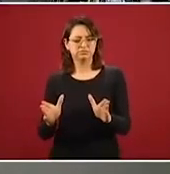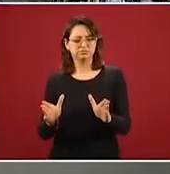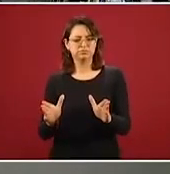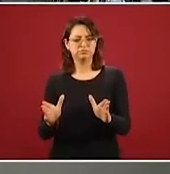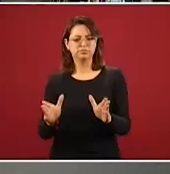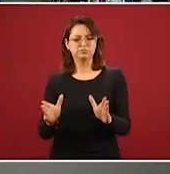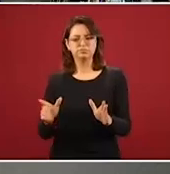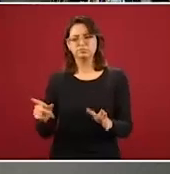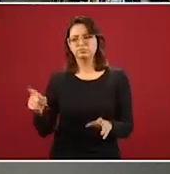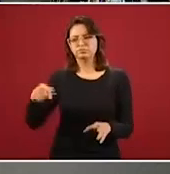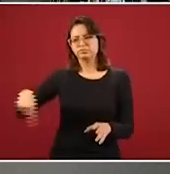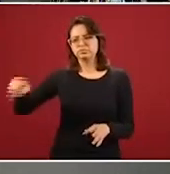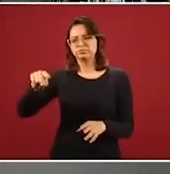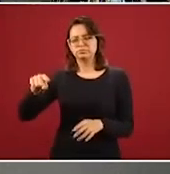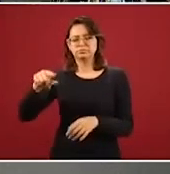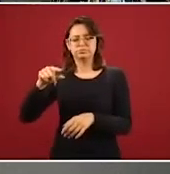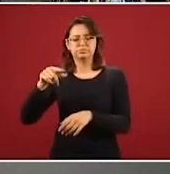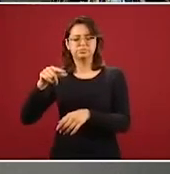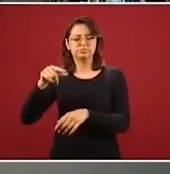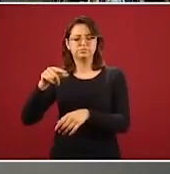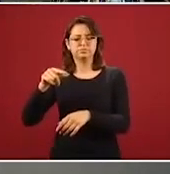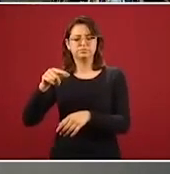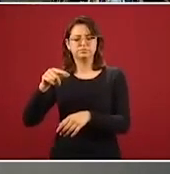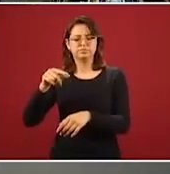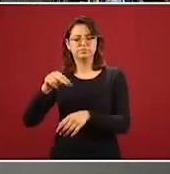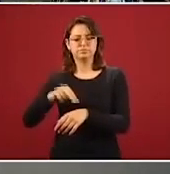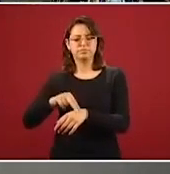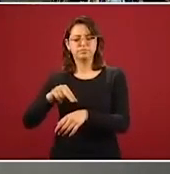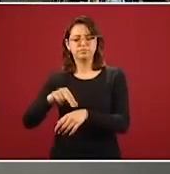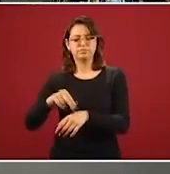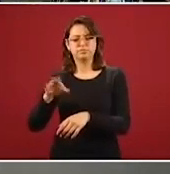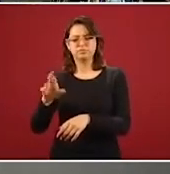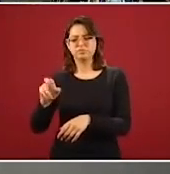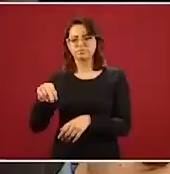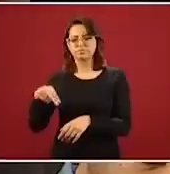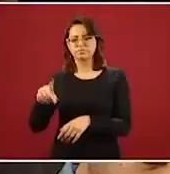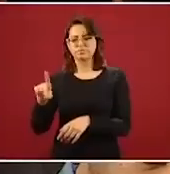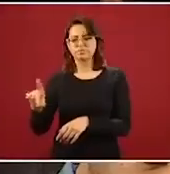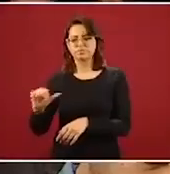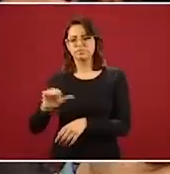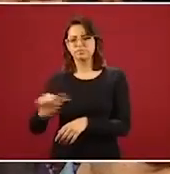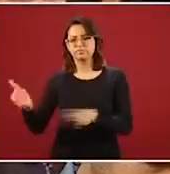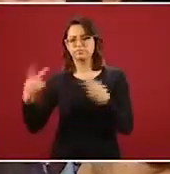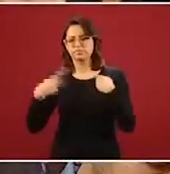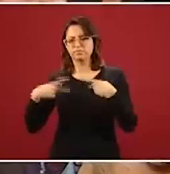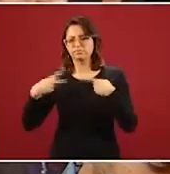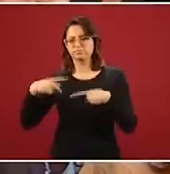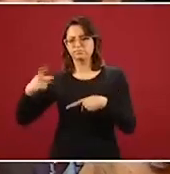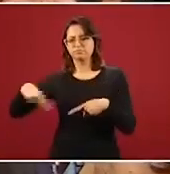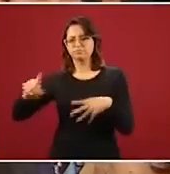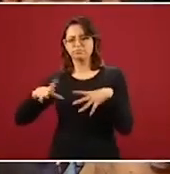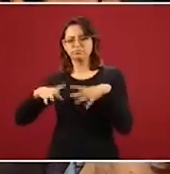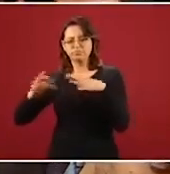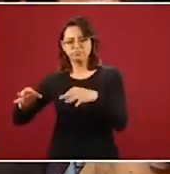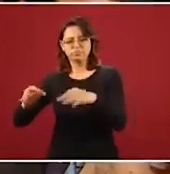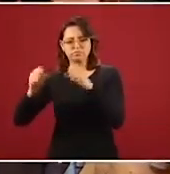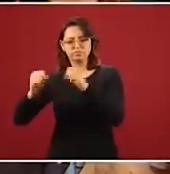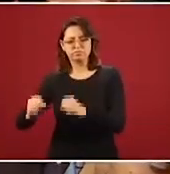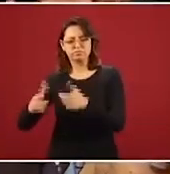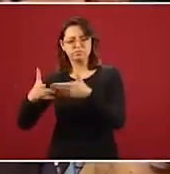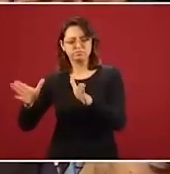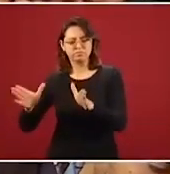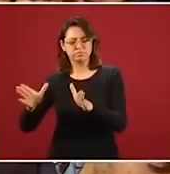los que lo estaban impulsando, el doctor Frenk y otros. Y ellos aducían